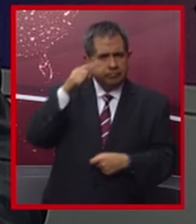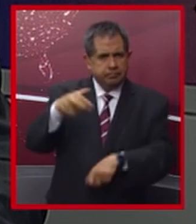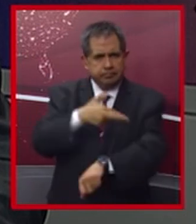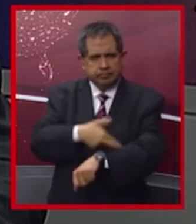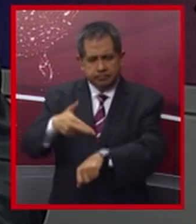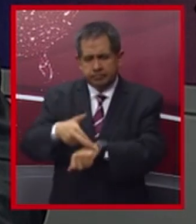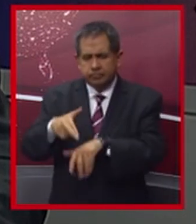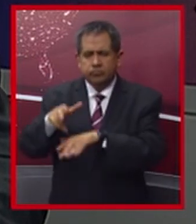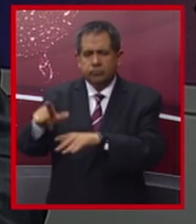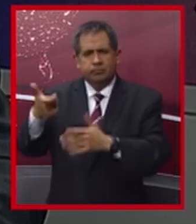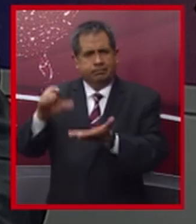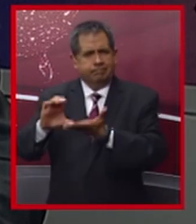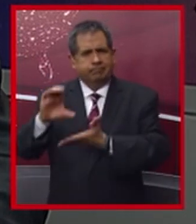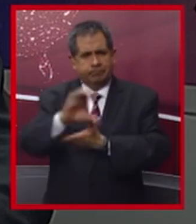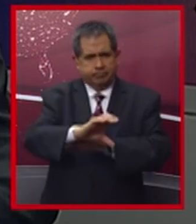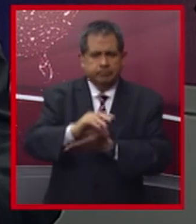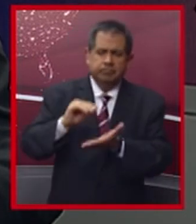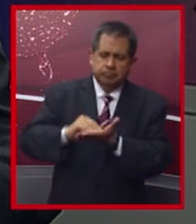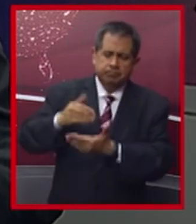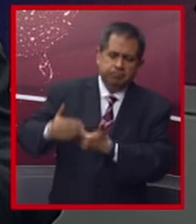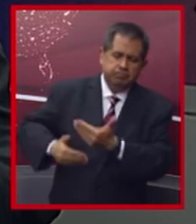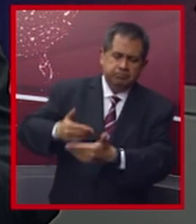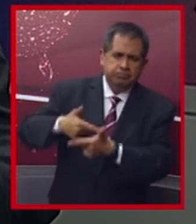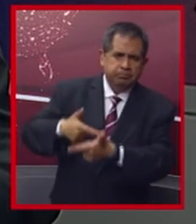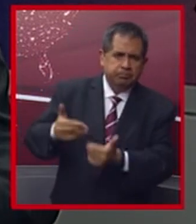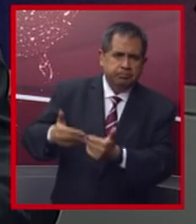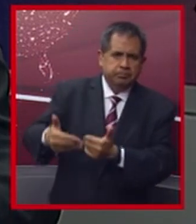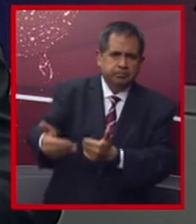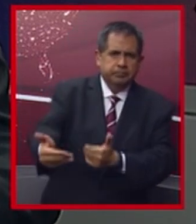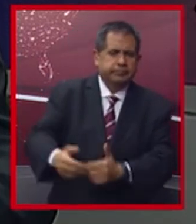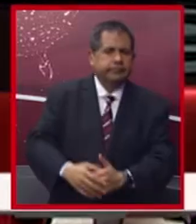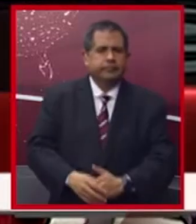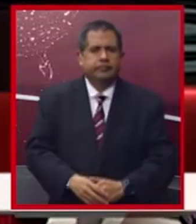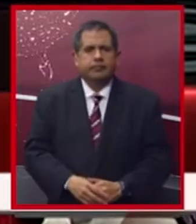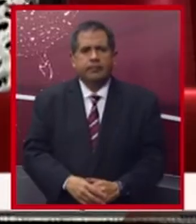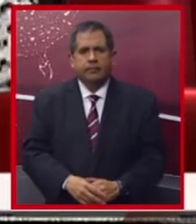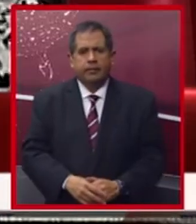esta ley de inversión extranjera continúe el proceso legislativo.